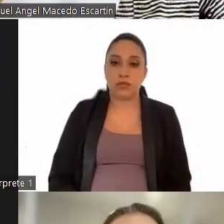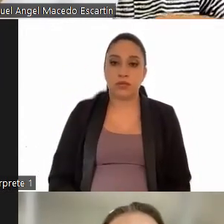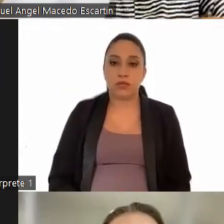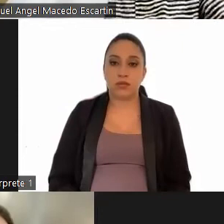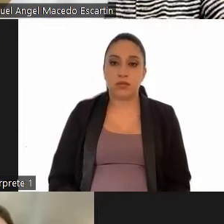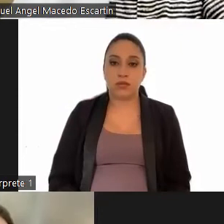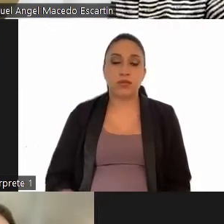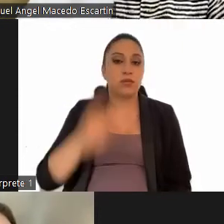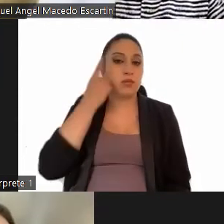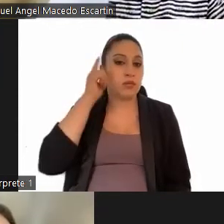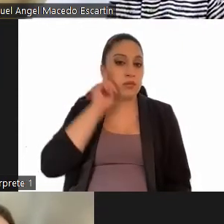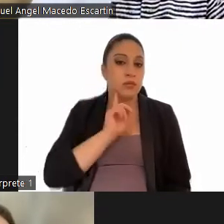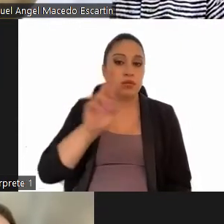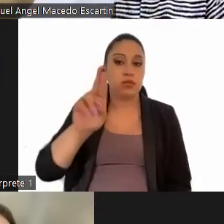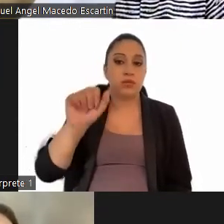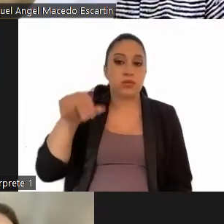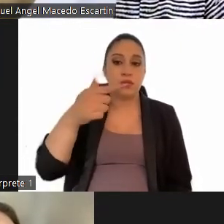América Alejandra Rangel Lorenzana.